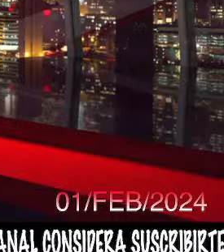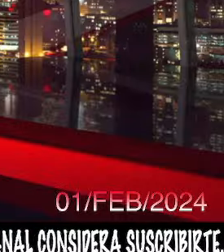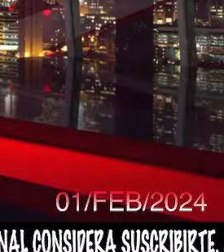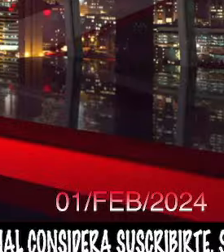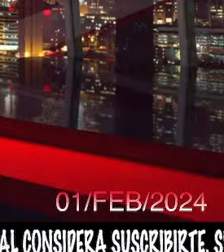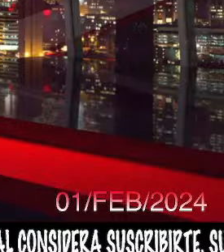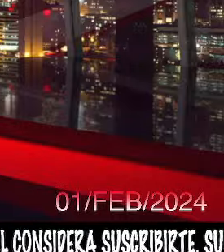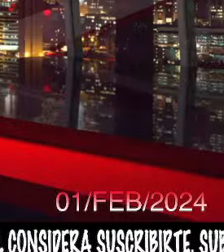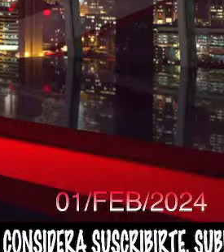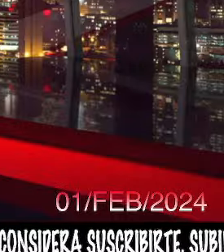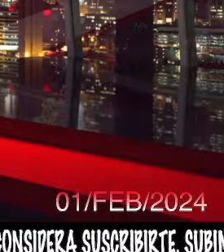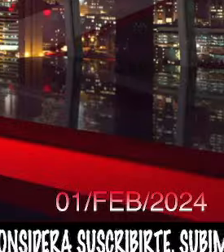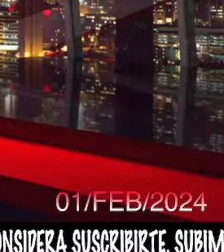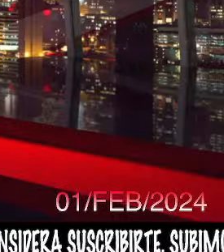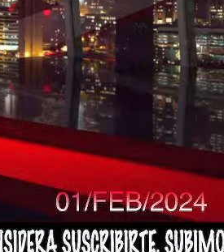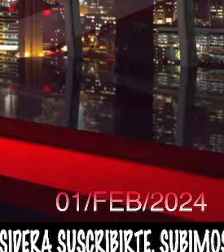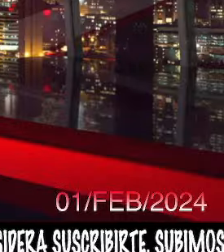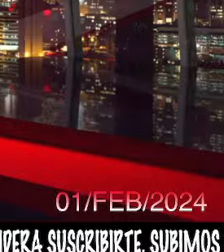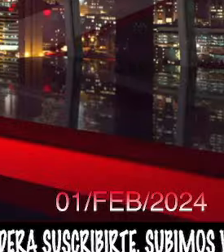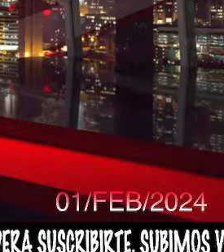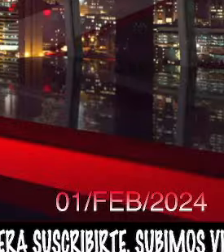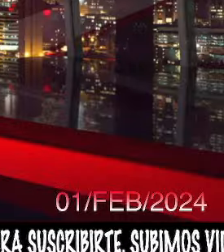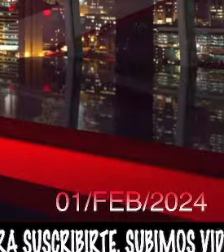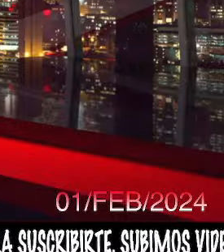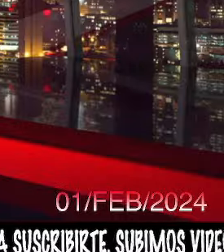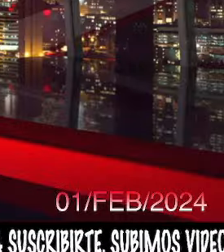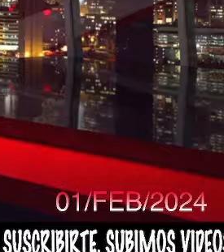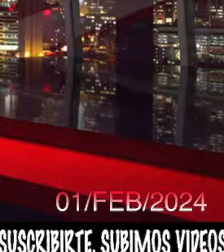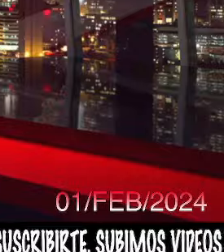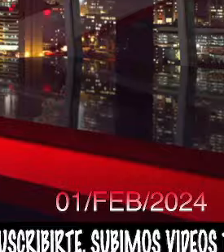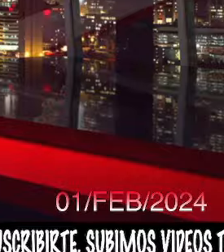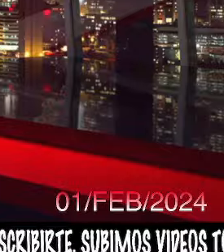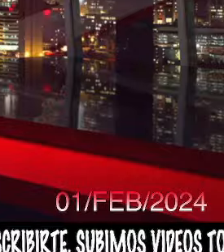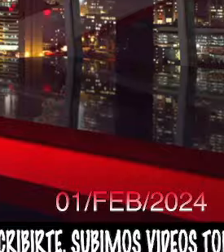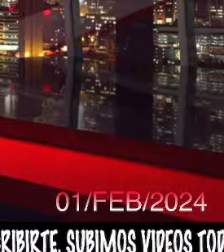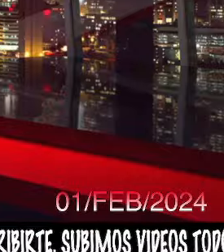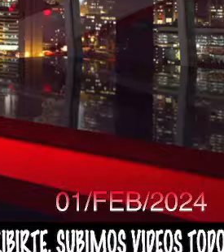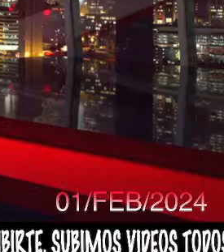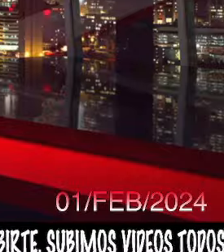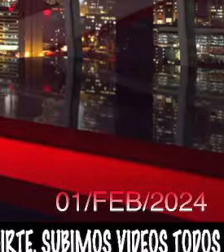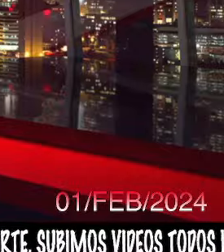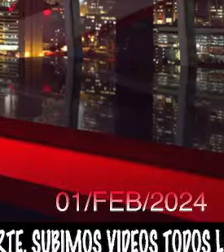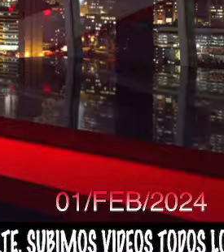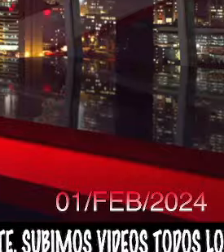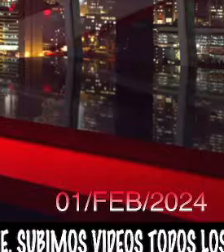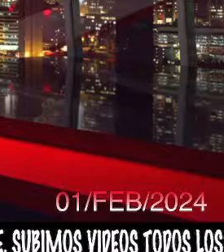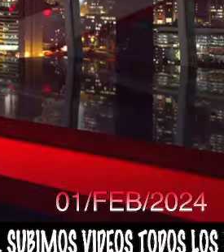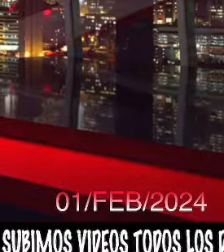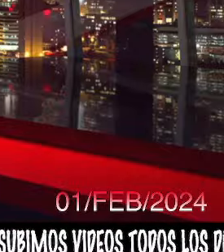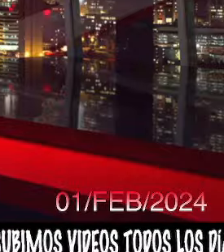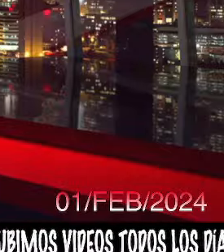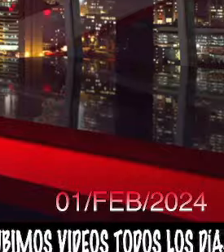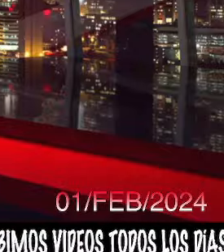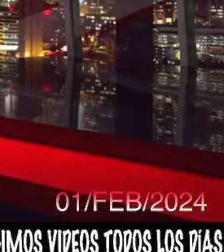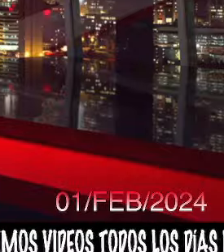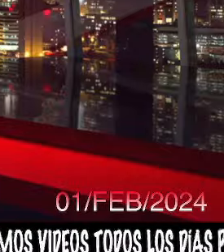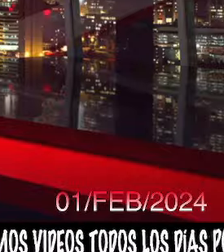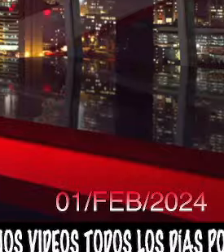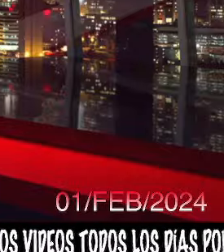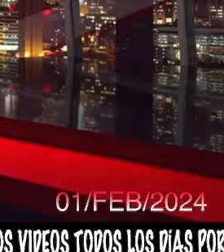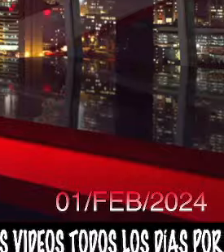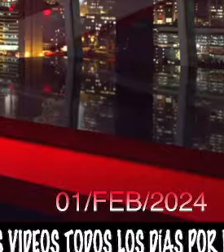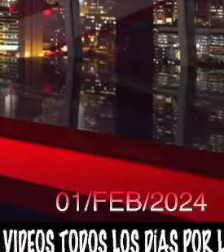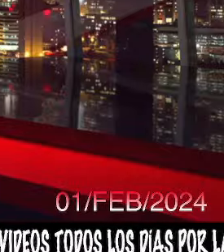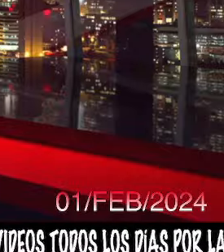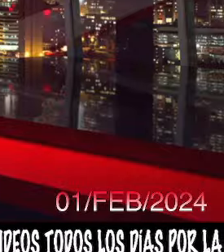Tadei lo recibió, por supuesto también Mario Yergo, Sergio Gutiérrez Luna y también los paniaguados que andan